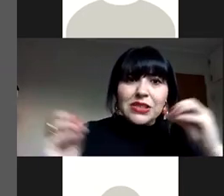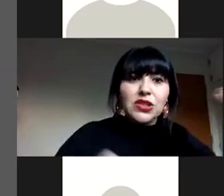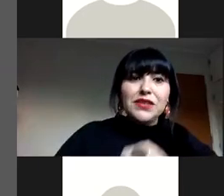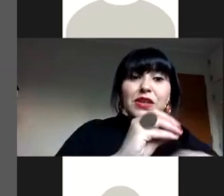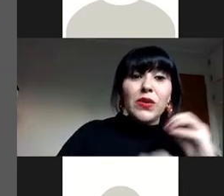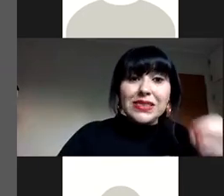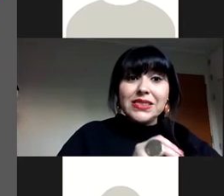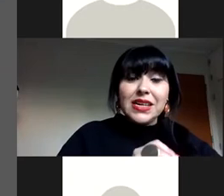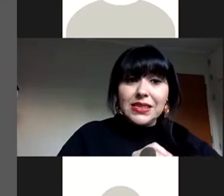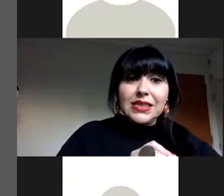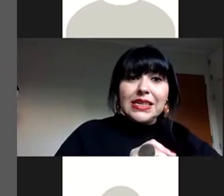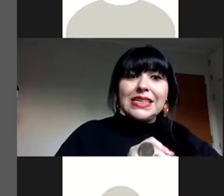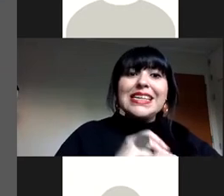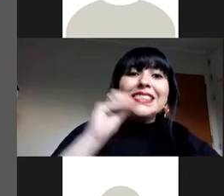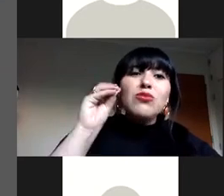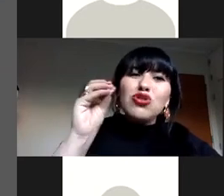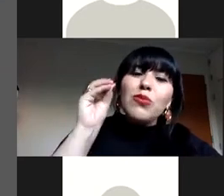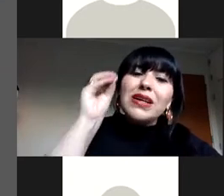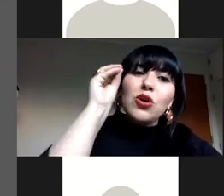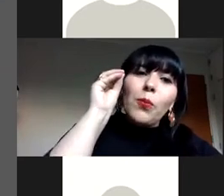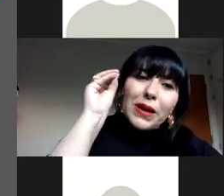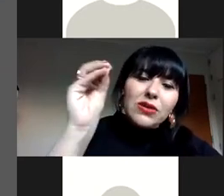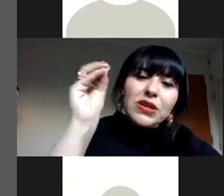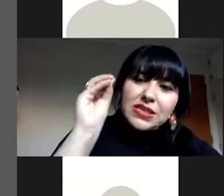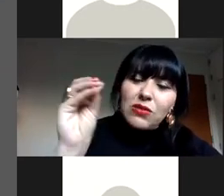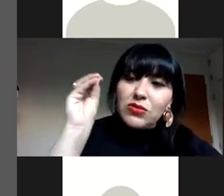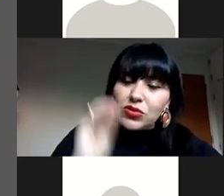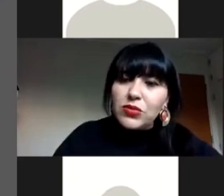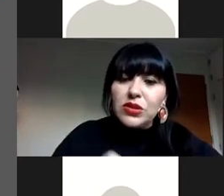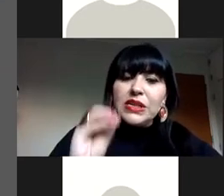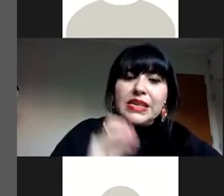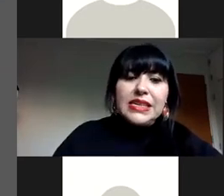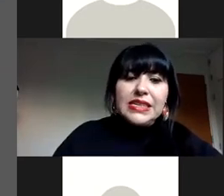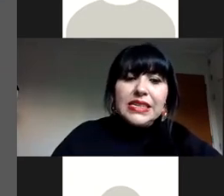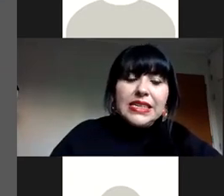de relación de frecuencia que hace mucho más complejo que sea un consumo